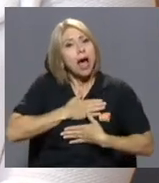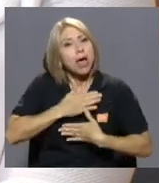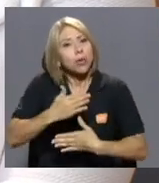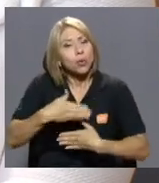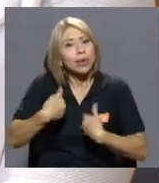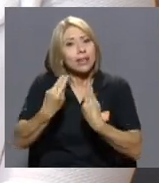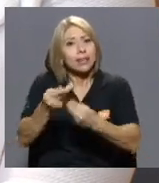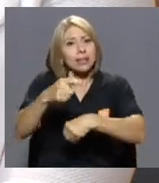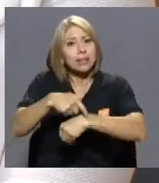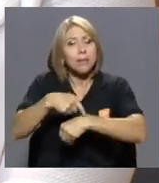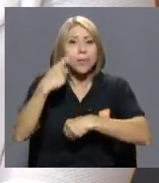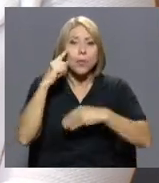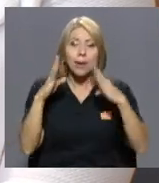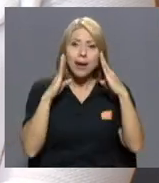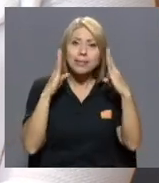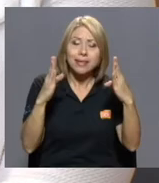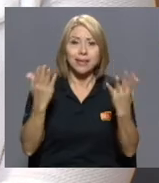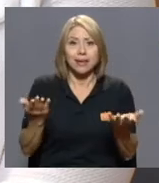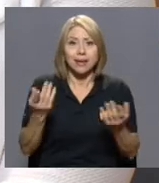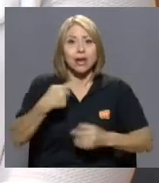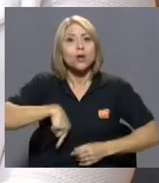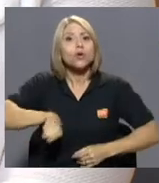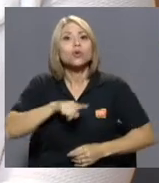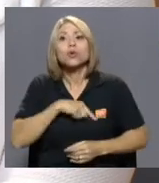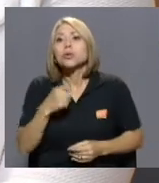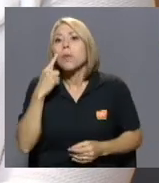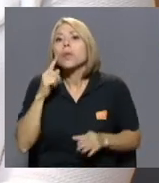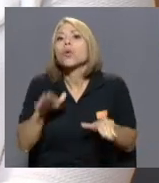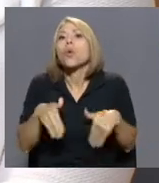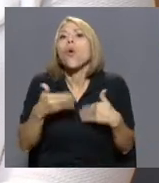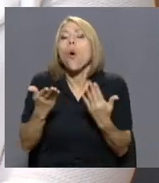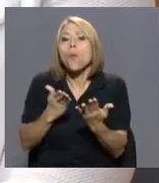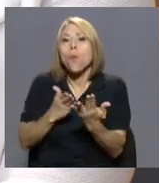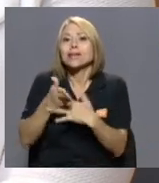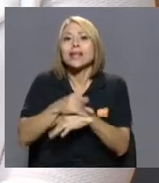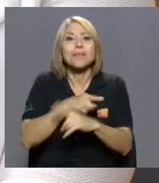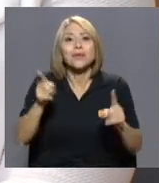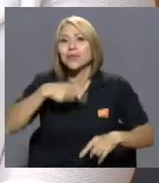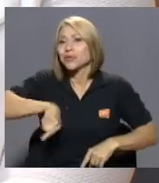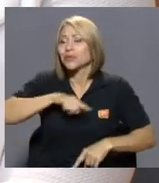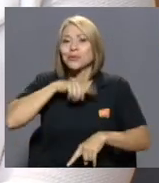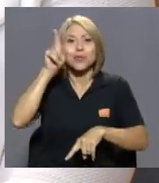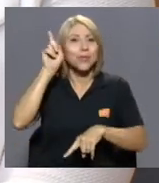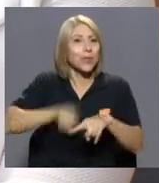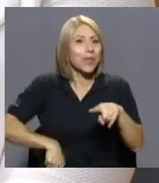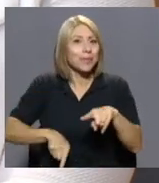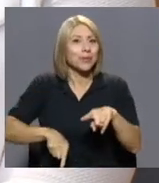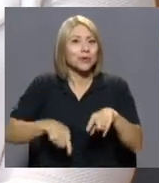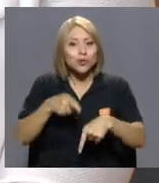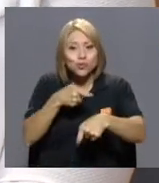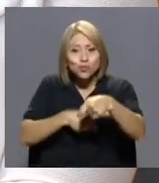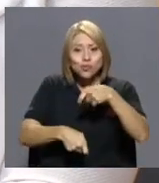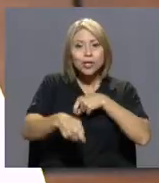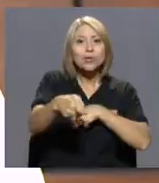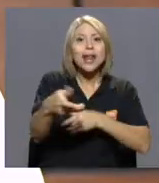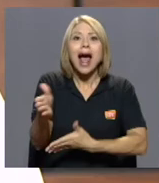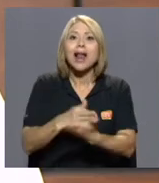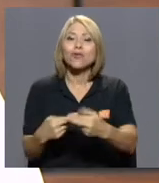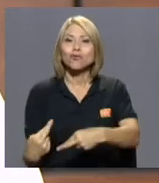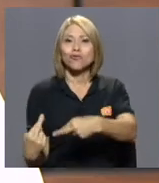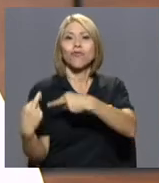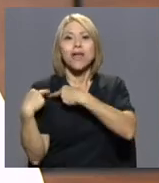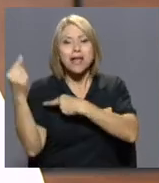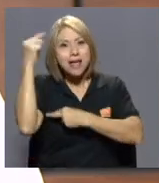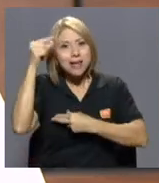Estamos montando, digamos, la forma en cómo la gente va a acceder, pero en realidad no podemos sustituir lo que el Estado tiene que hacer. A mí me preocupa